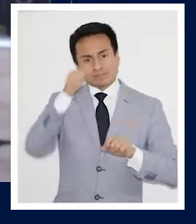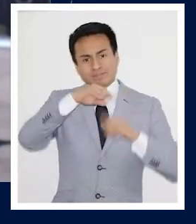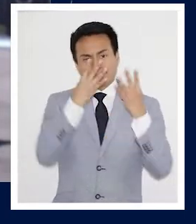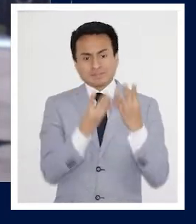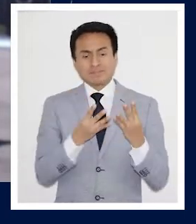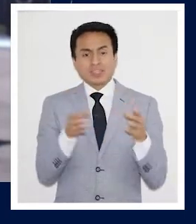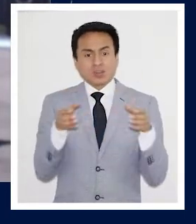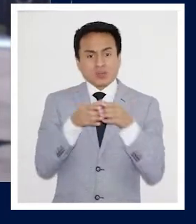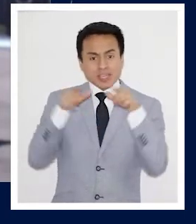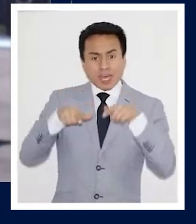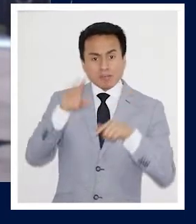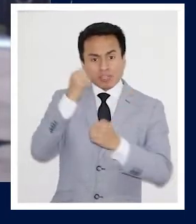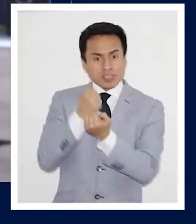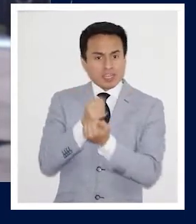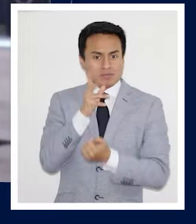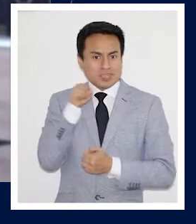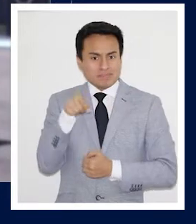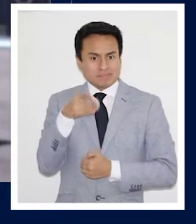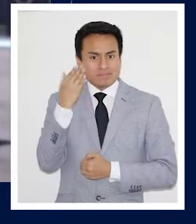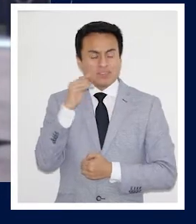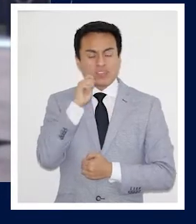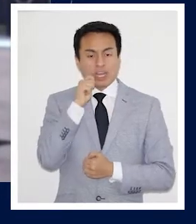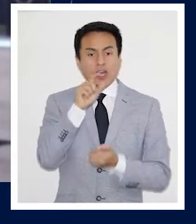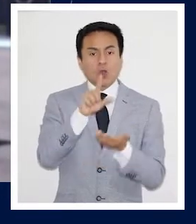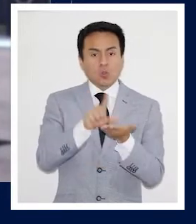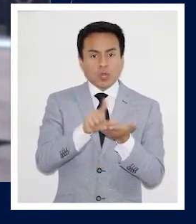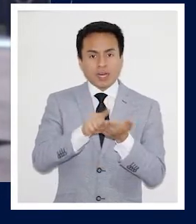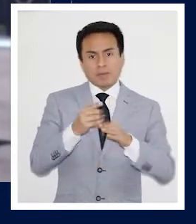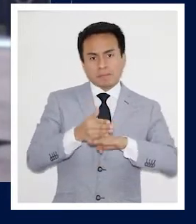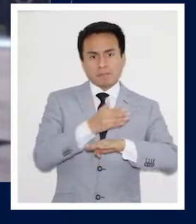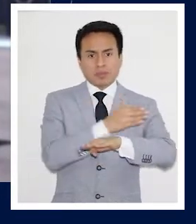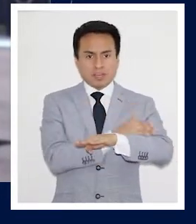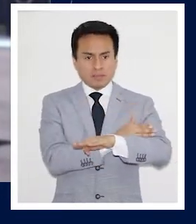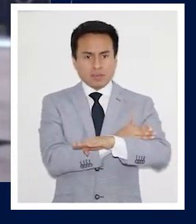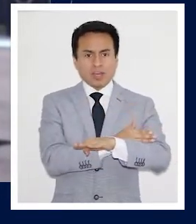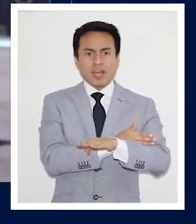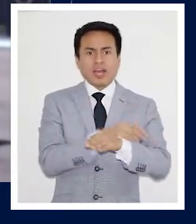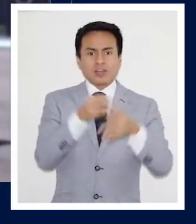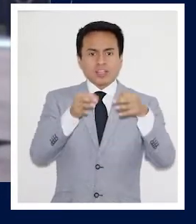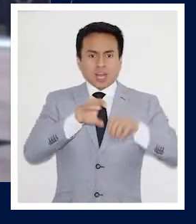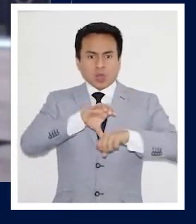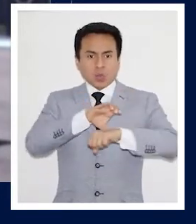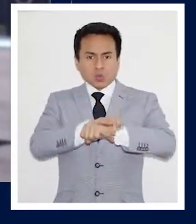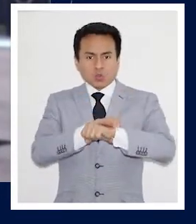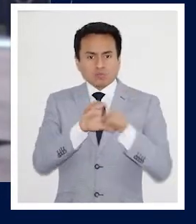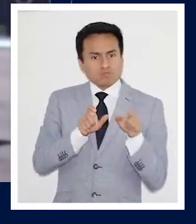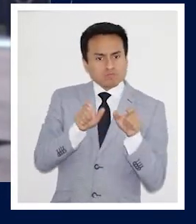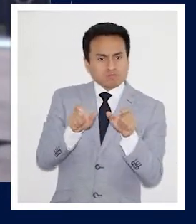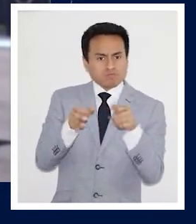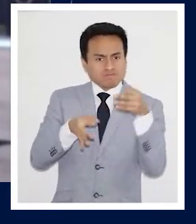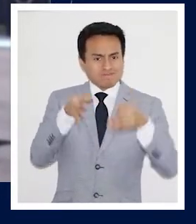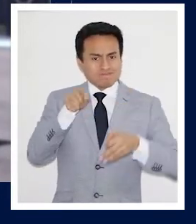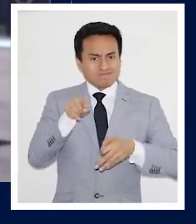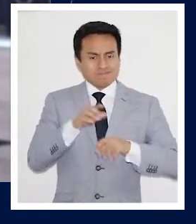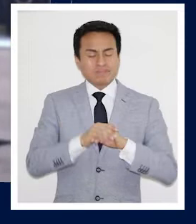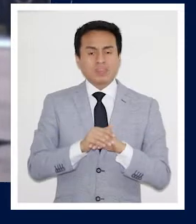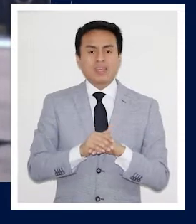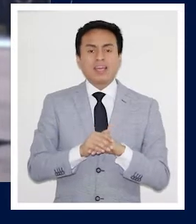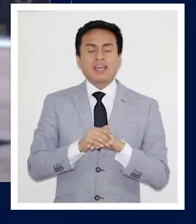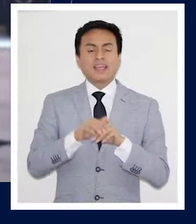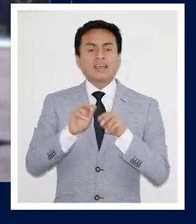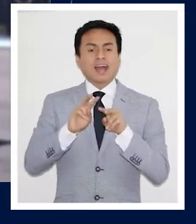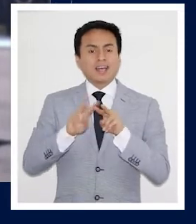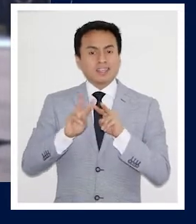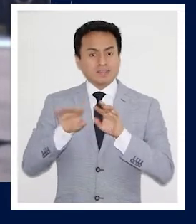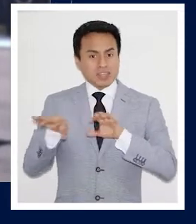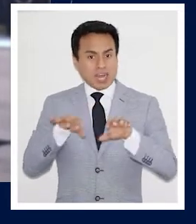lugar dentro de las unidades policiales, sino que más bien tuvieran un lugar previo a la audiencia de control de detención. A pesar